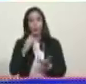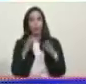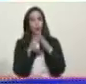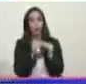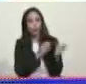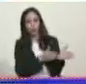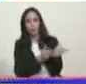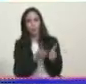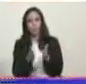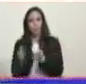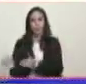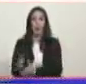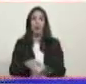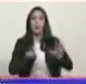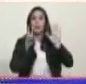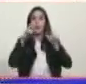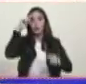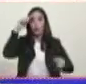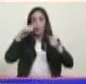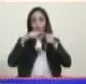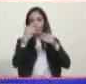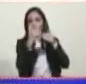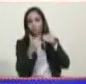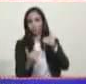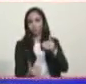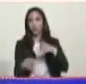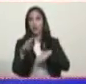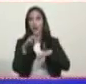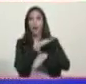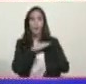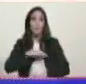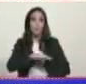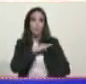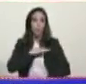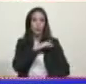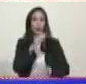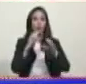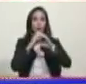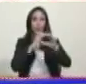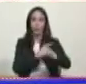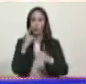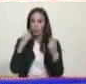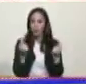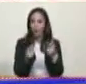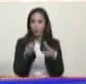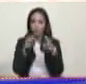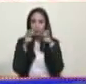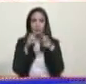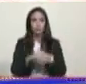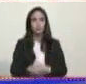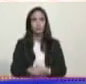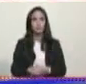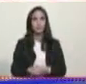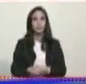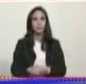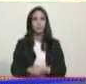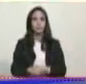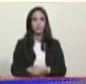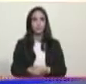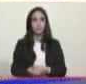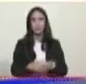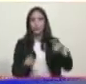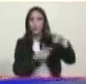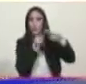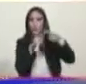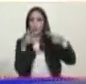vértices, los 7 vértices de la gran misión Transporte Venezuela. Atención, Venezuela. El